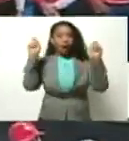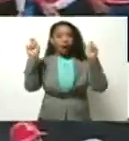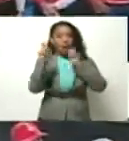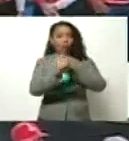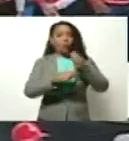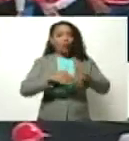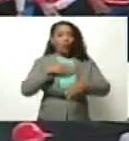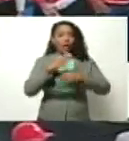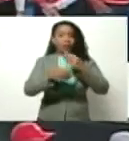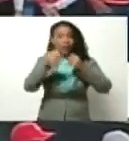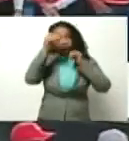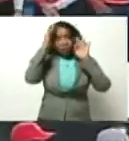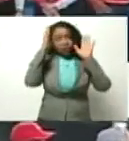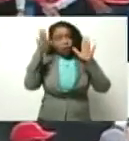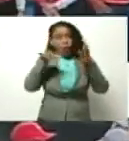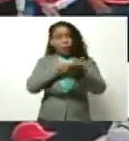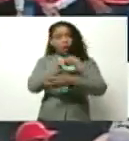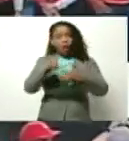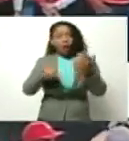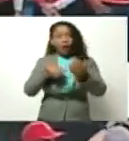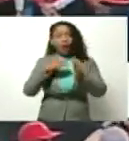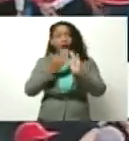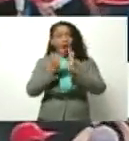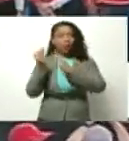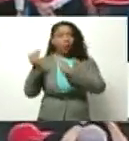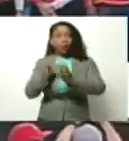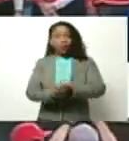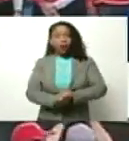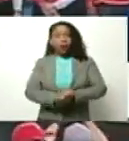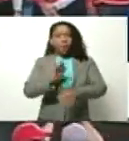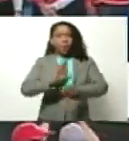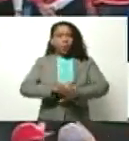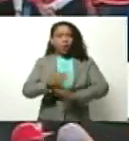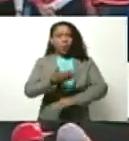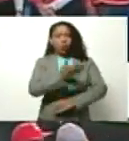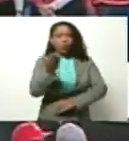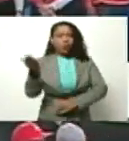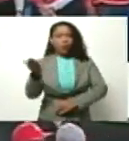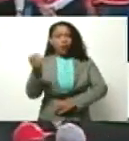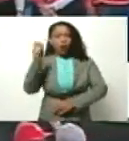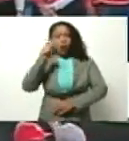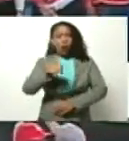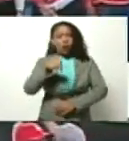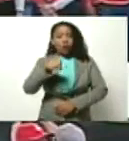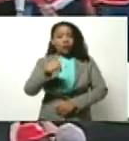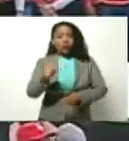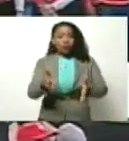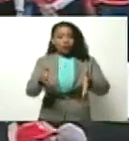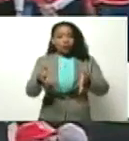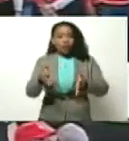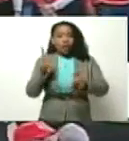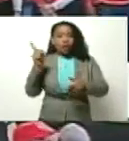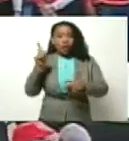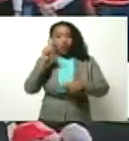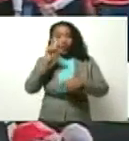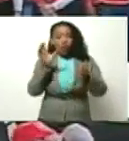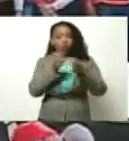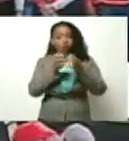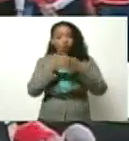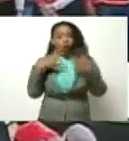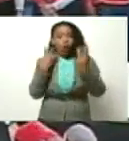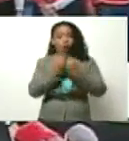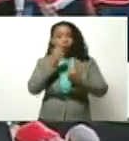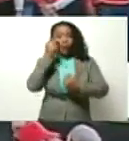sea capaz de atender los problemas de la comunidad porque ustedes Hoy electos hubo hay un grupo de compañeros